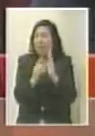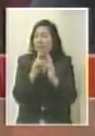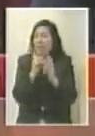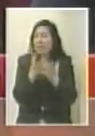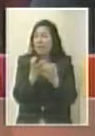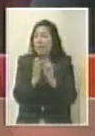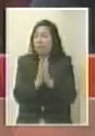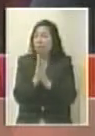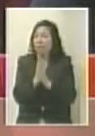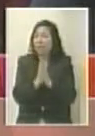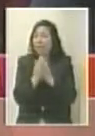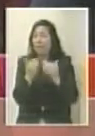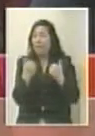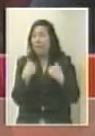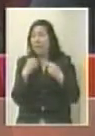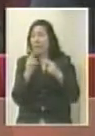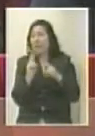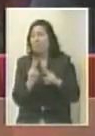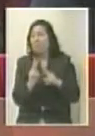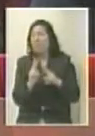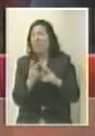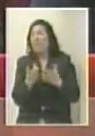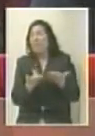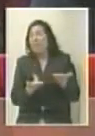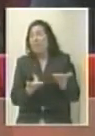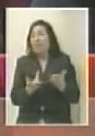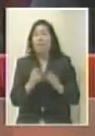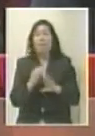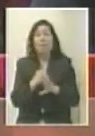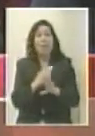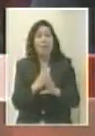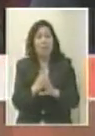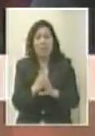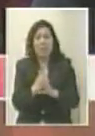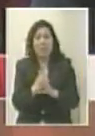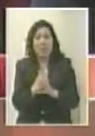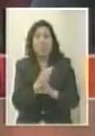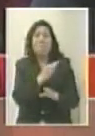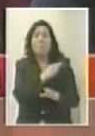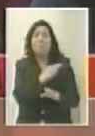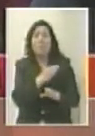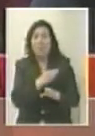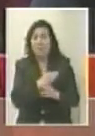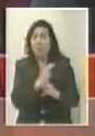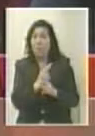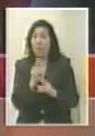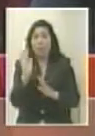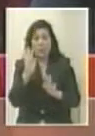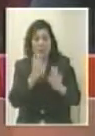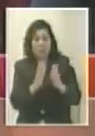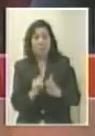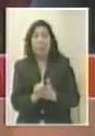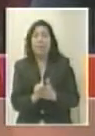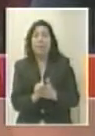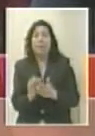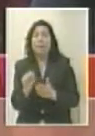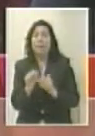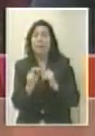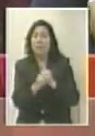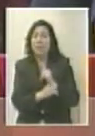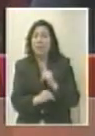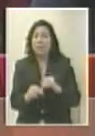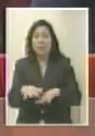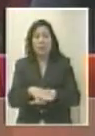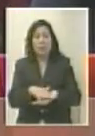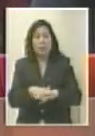ambiciosa, uno tiene que darse cuenta de lo que constituye la estructura funcional del Ministerio del Ambiente, que es el ente rector del Sistema Nacional